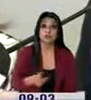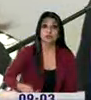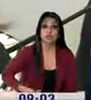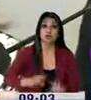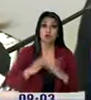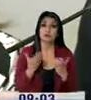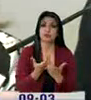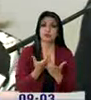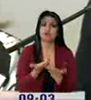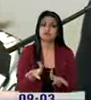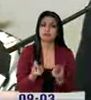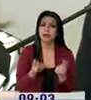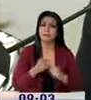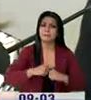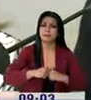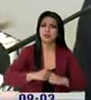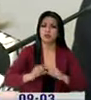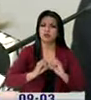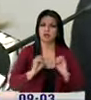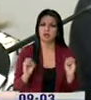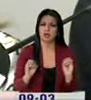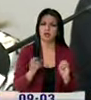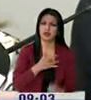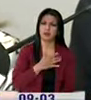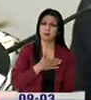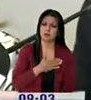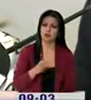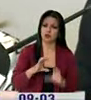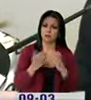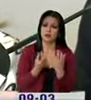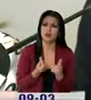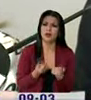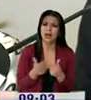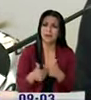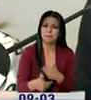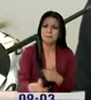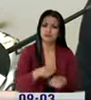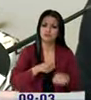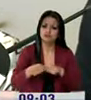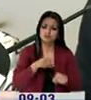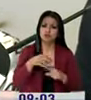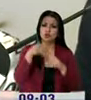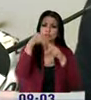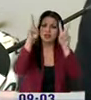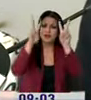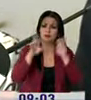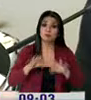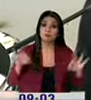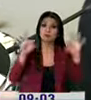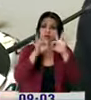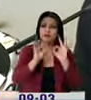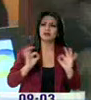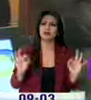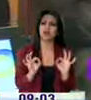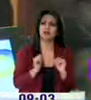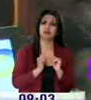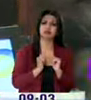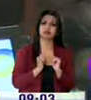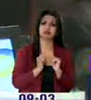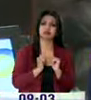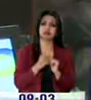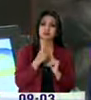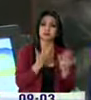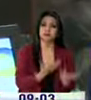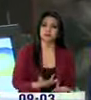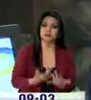reclamos. Yo lamento que la comisión no dé prisa y no dé una prioridad a un tema que es tan importante. Dicen